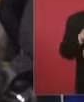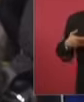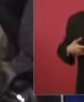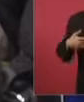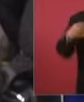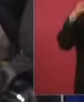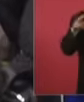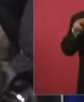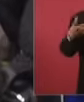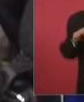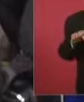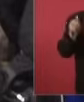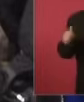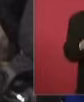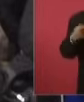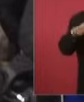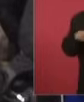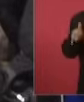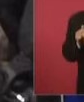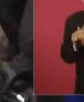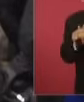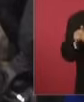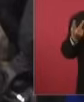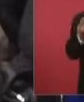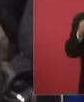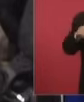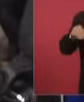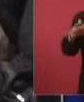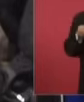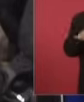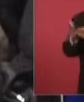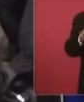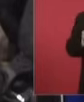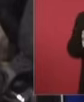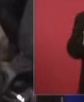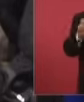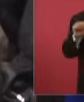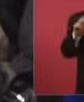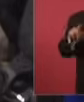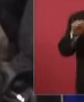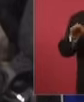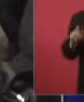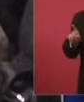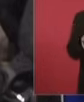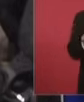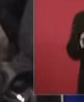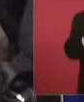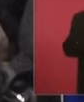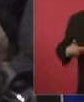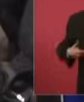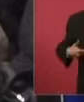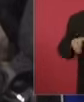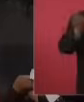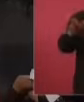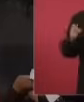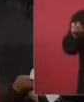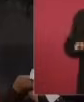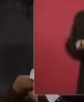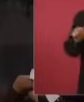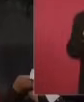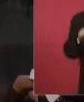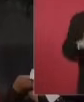haya engañado Obrador. A ellos no les importa el futuro del país, si México se va al precipicio, se va al barranco, si nos carga